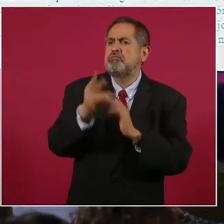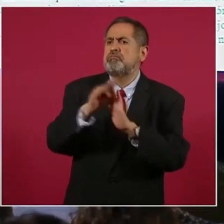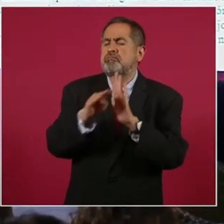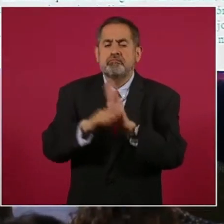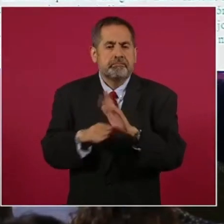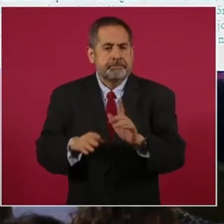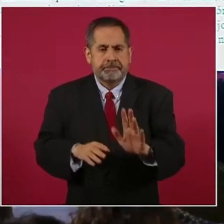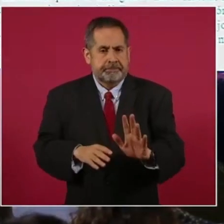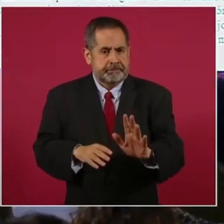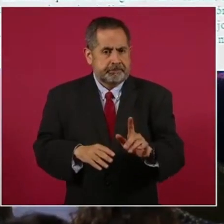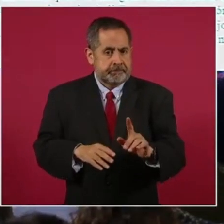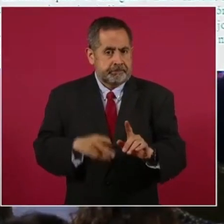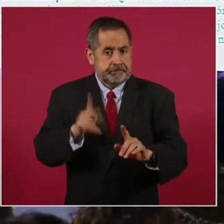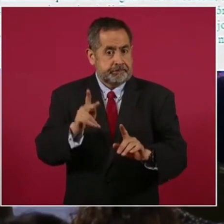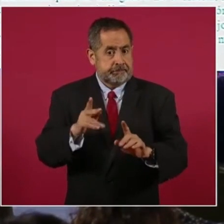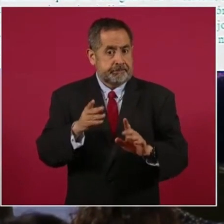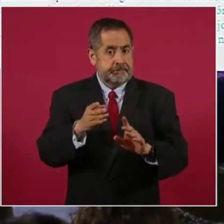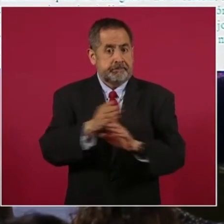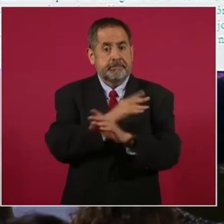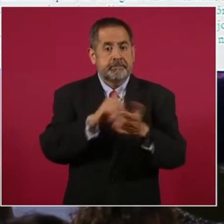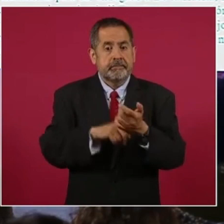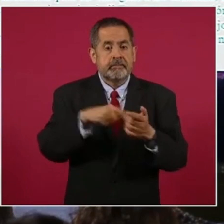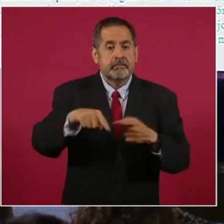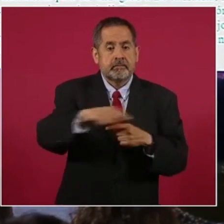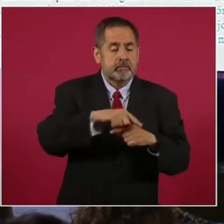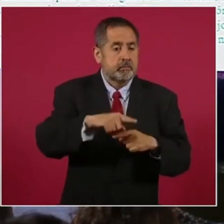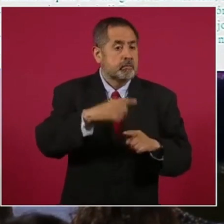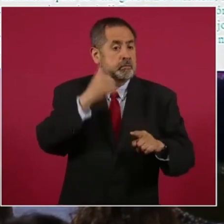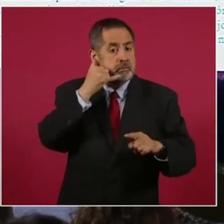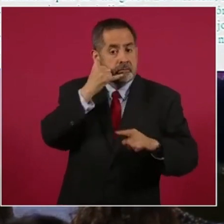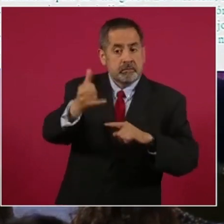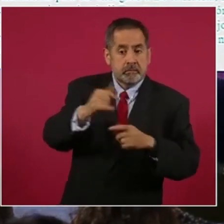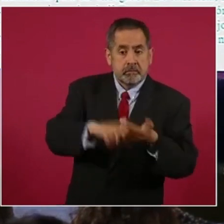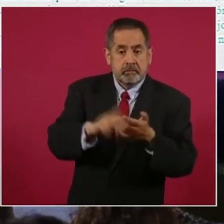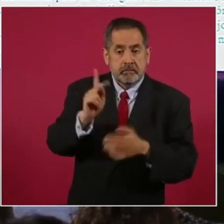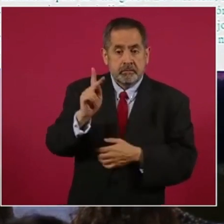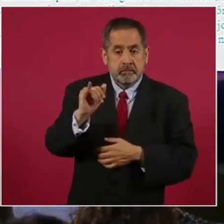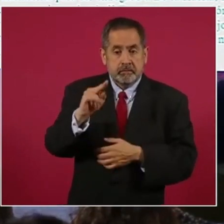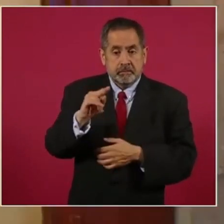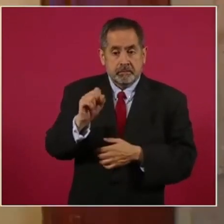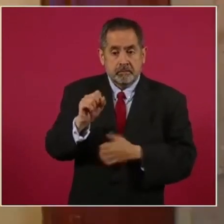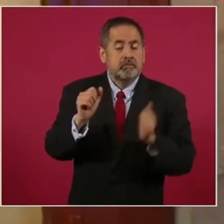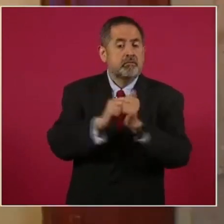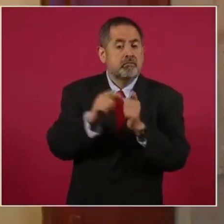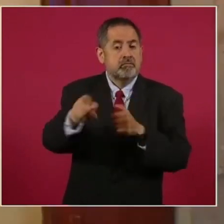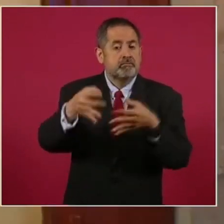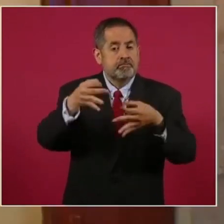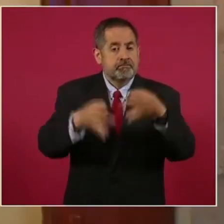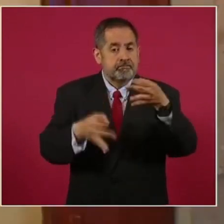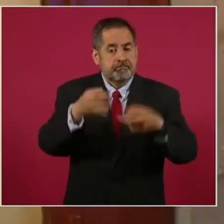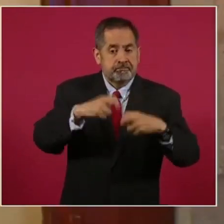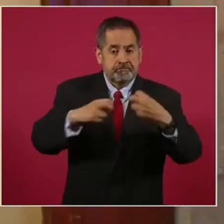Pero antes hablaron de Los Pinos con los ministros.